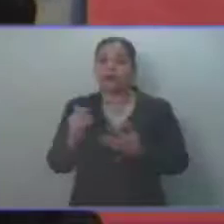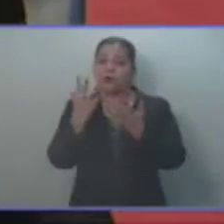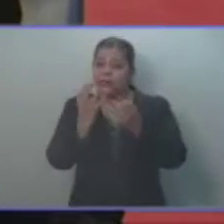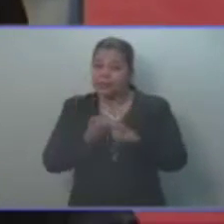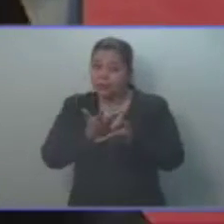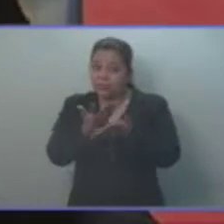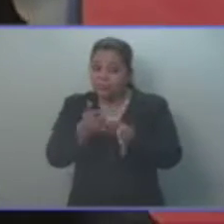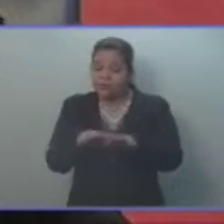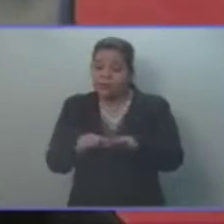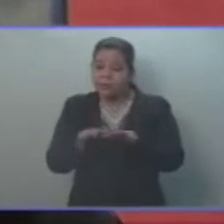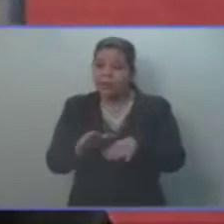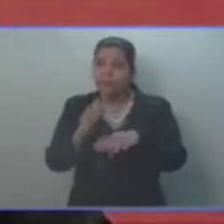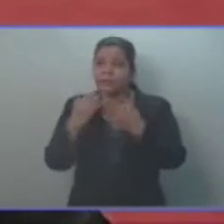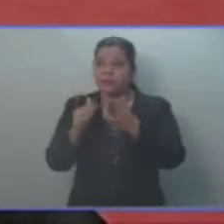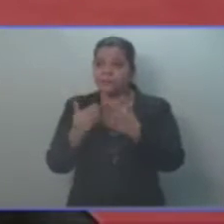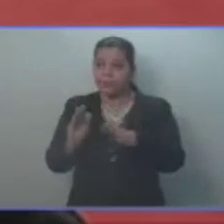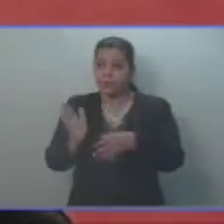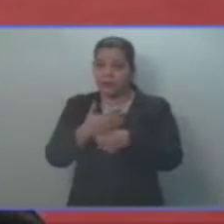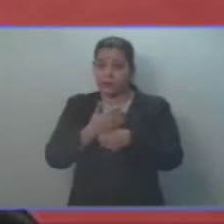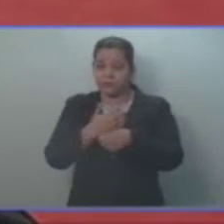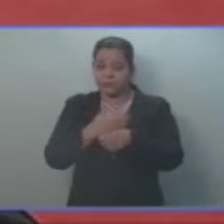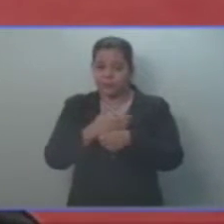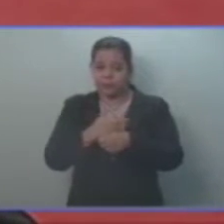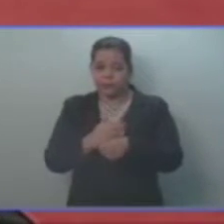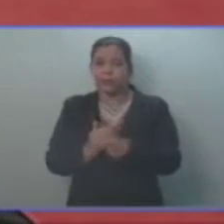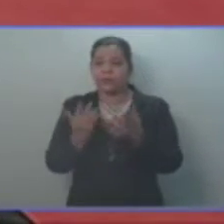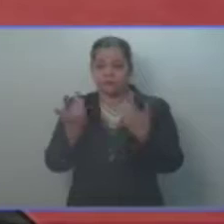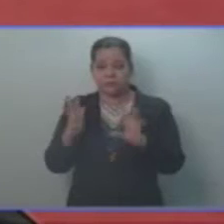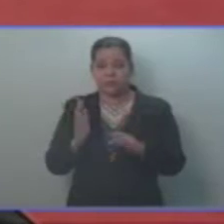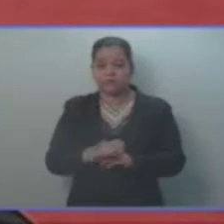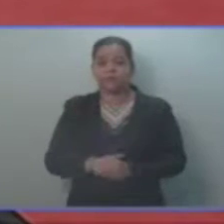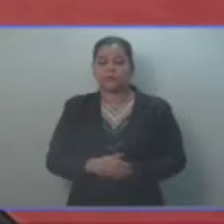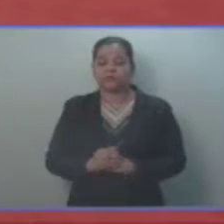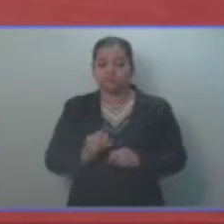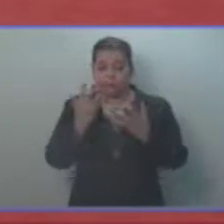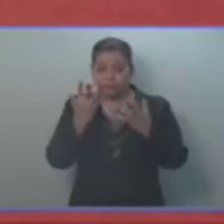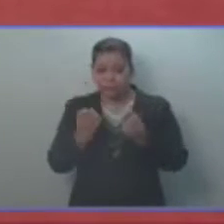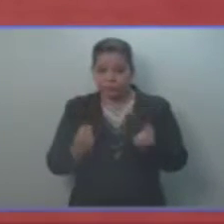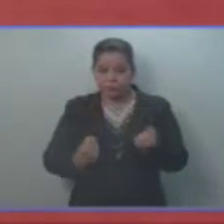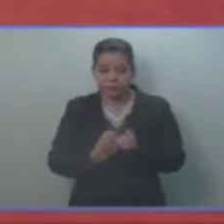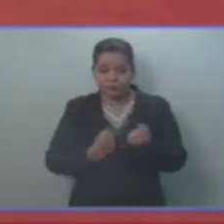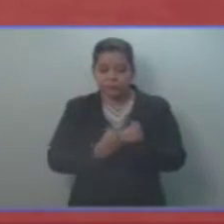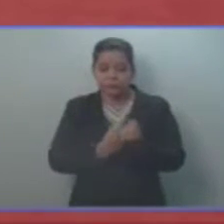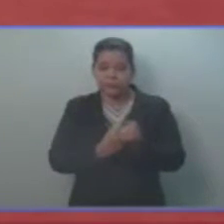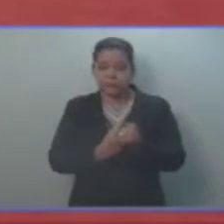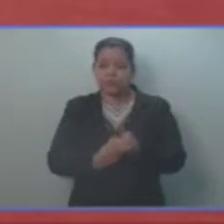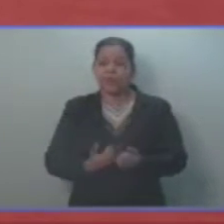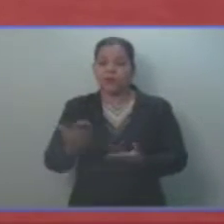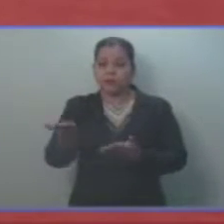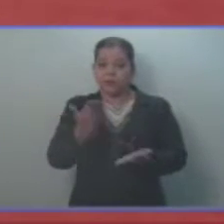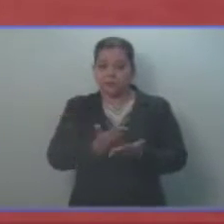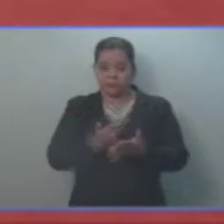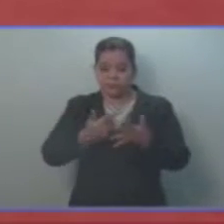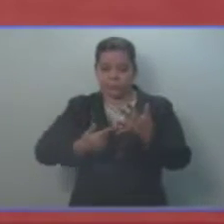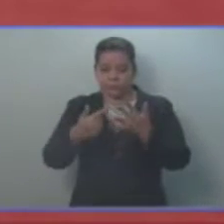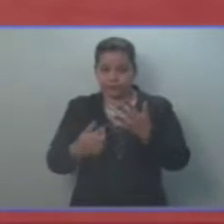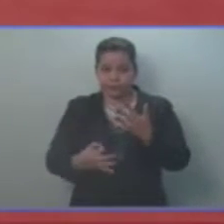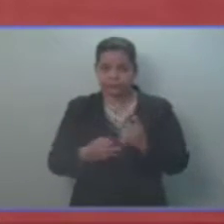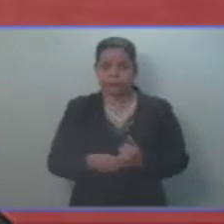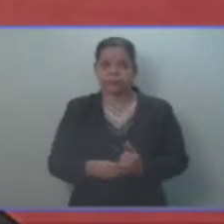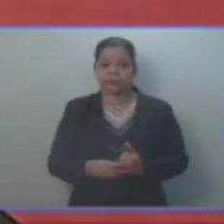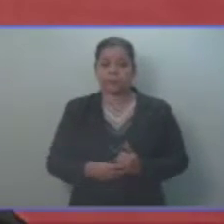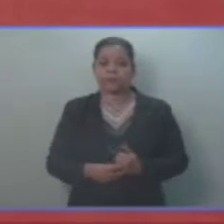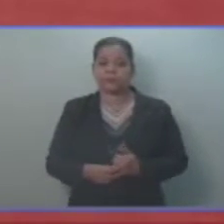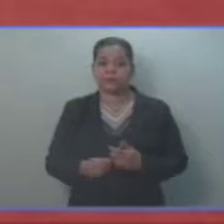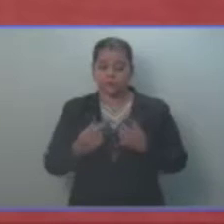agradecer a los distintos grupos parlamentarios que se han sumado en apoyo a la iniciativa. Y esto